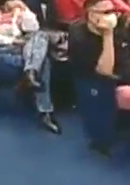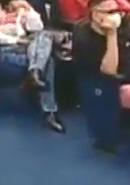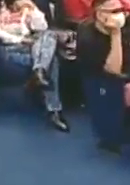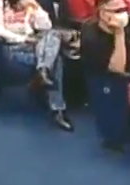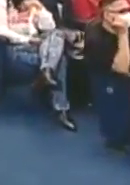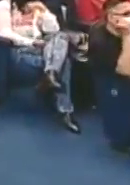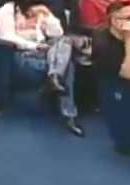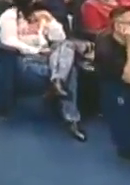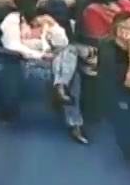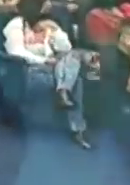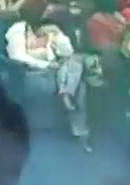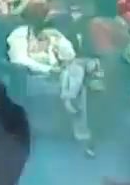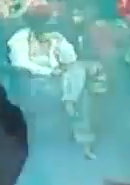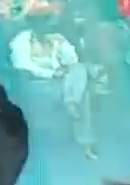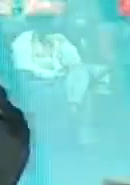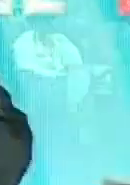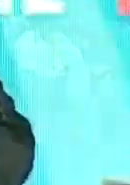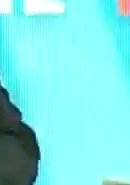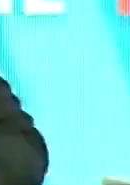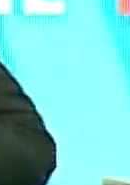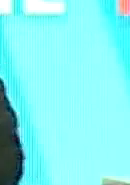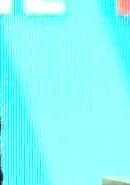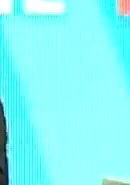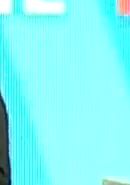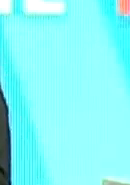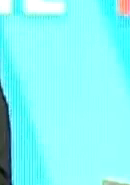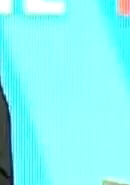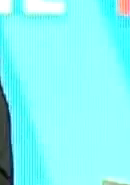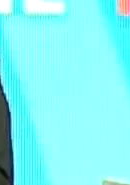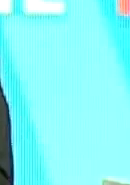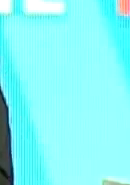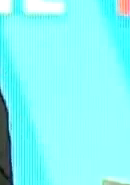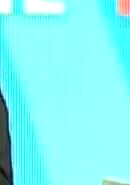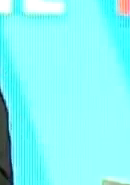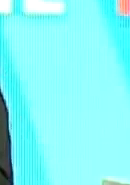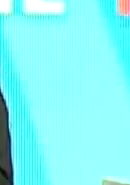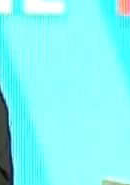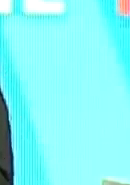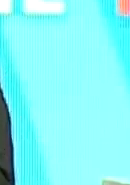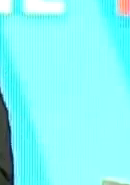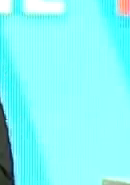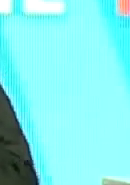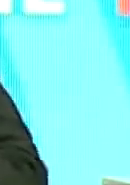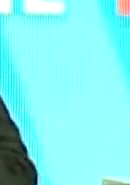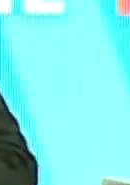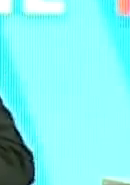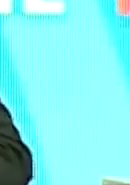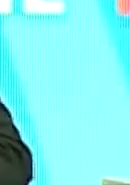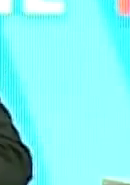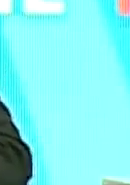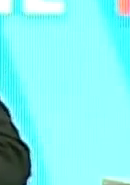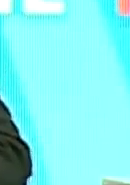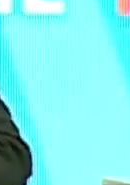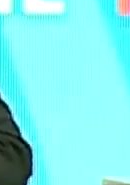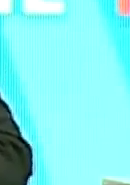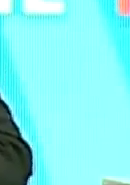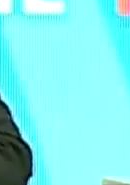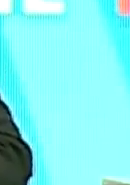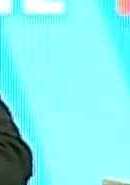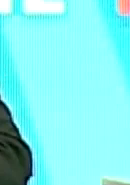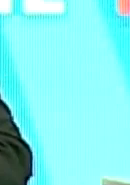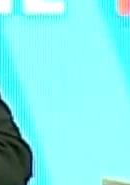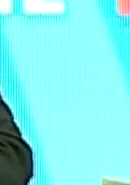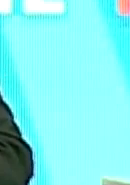nuestra América. Nos acompañan 14 compañeros y compañeras de nuestra América, comprometidos con la historia insurgente, con la lucha contra